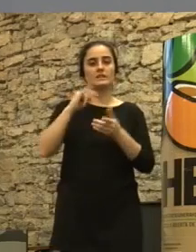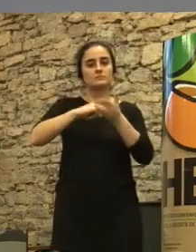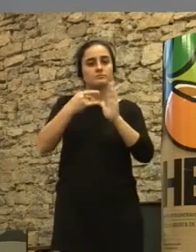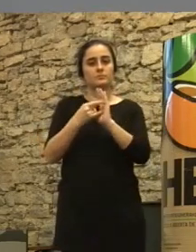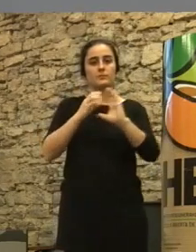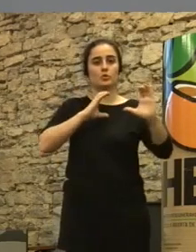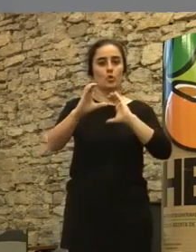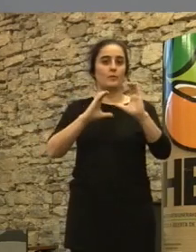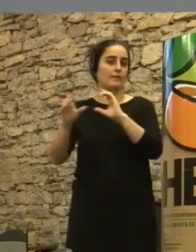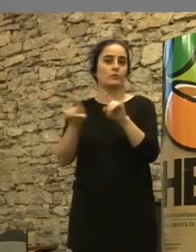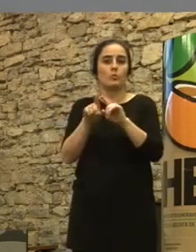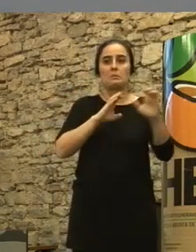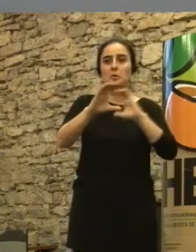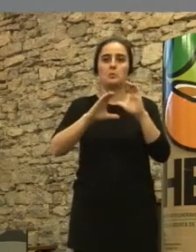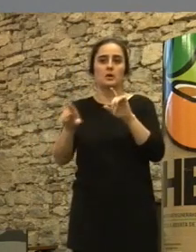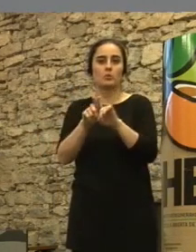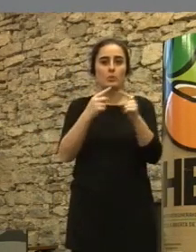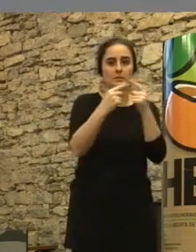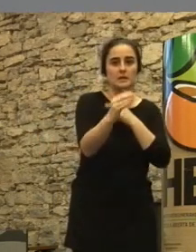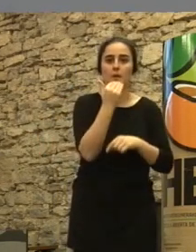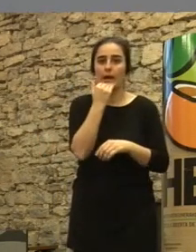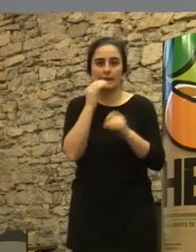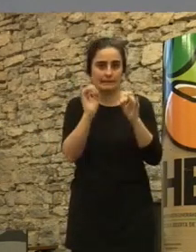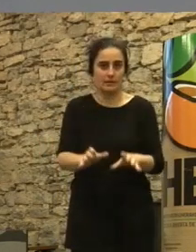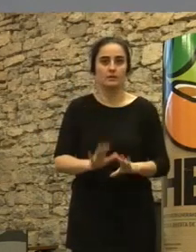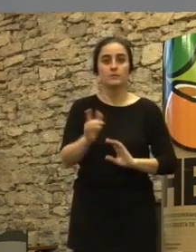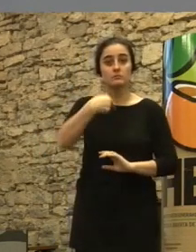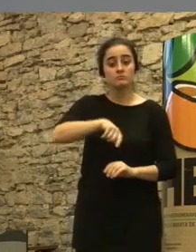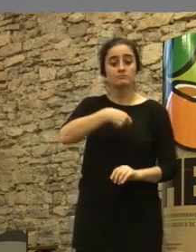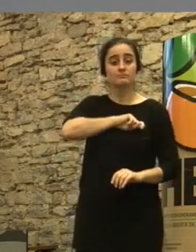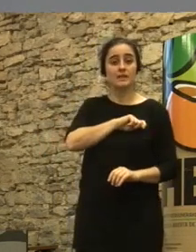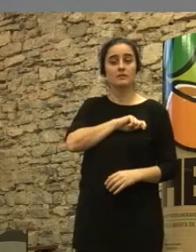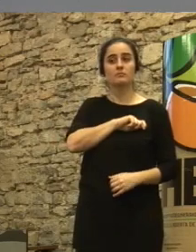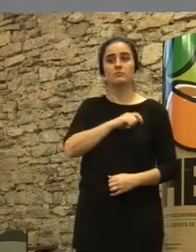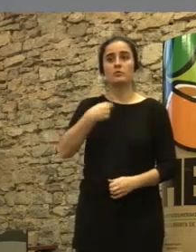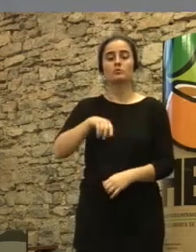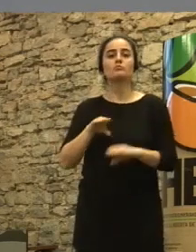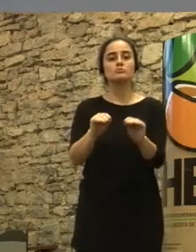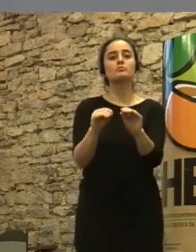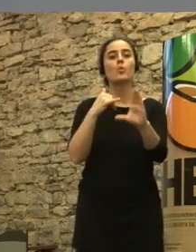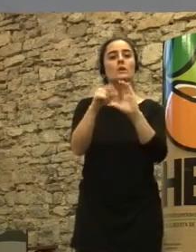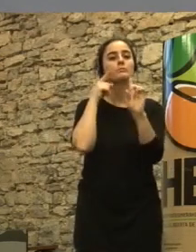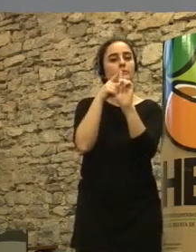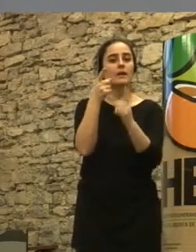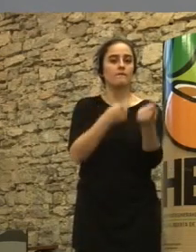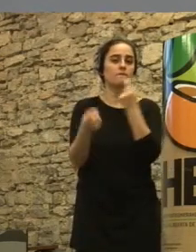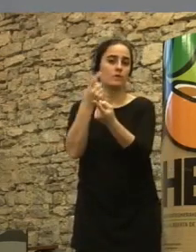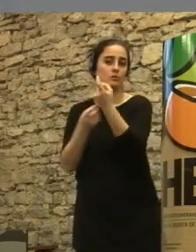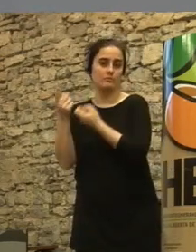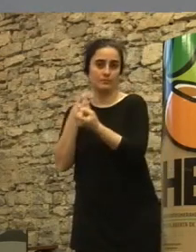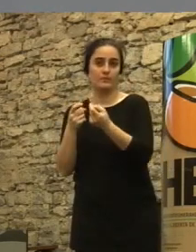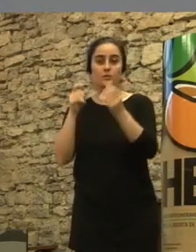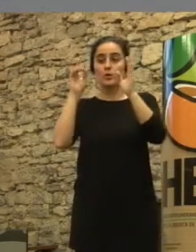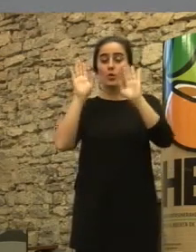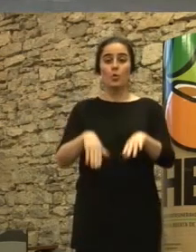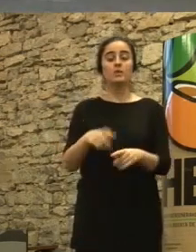para comunicarnos, es como una mensajería, como un teléfono, como mandar cartas. Pero en España mucha gente usamos WhatsApp para informarnos. En el último informe